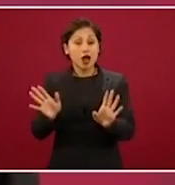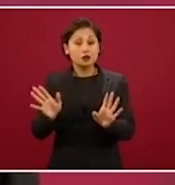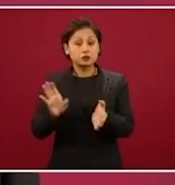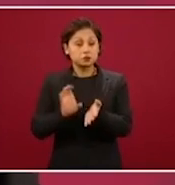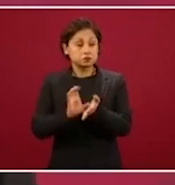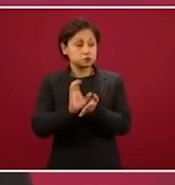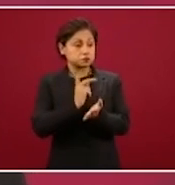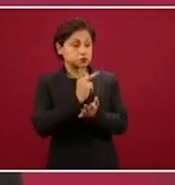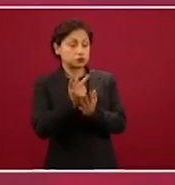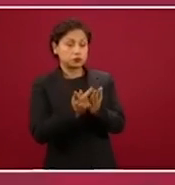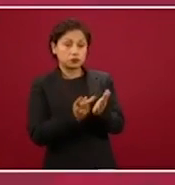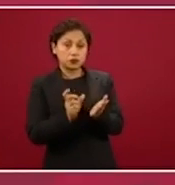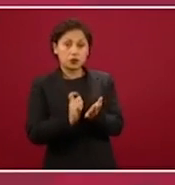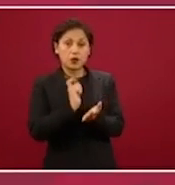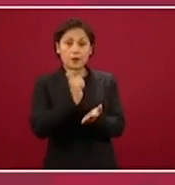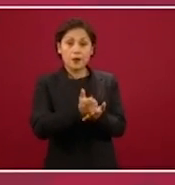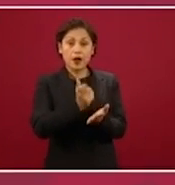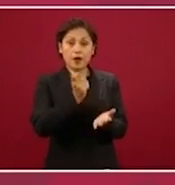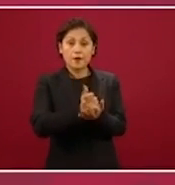se capacitaron,